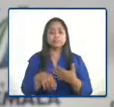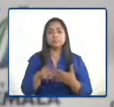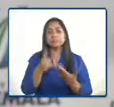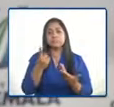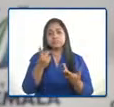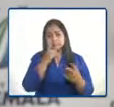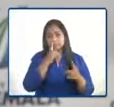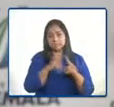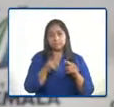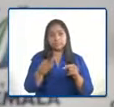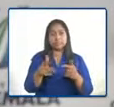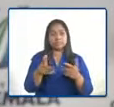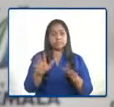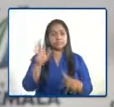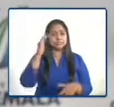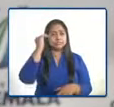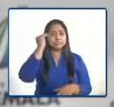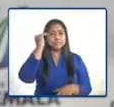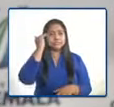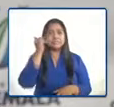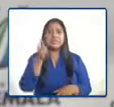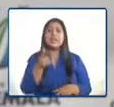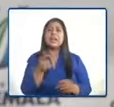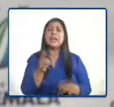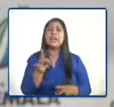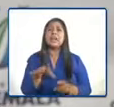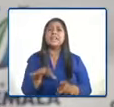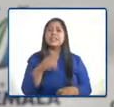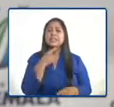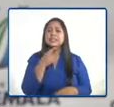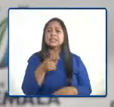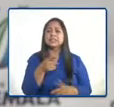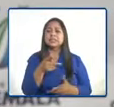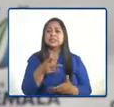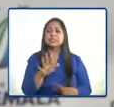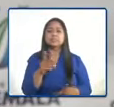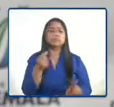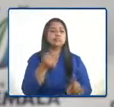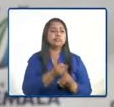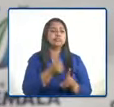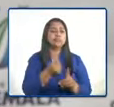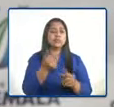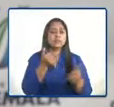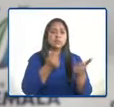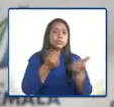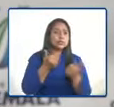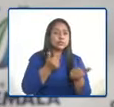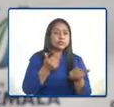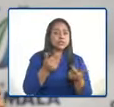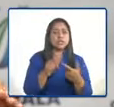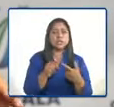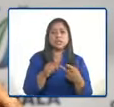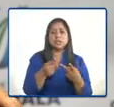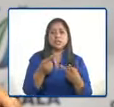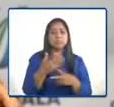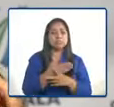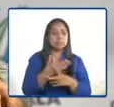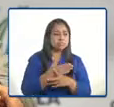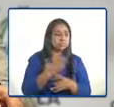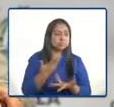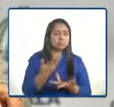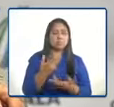hecho, sabemos que hay veces que se nos pueda presentar cualquier duda, cualquier problema en la